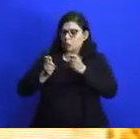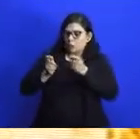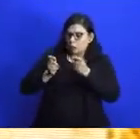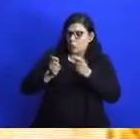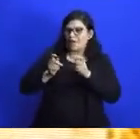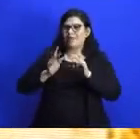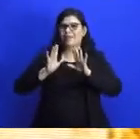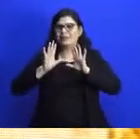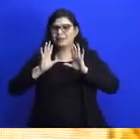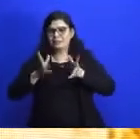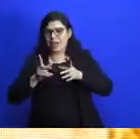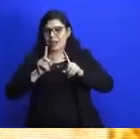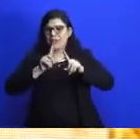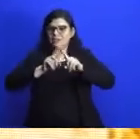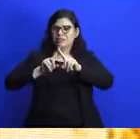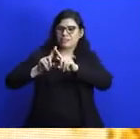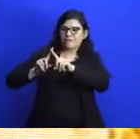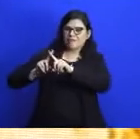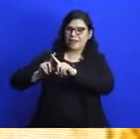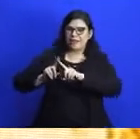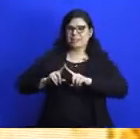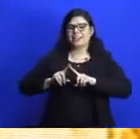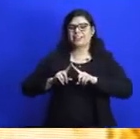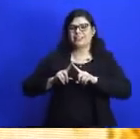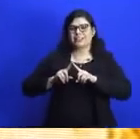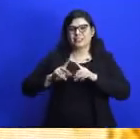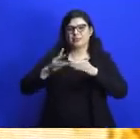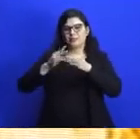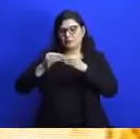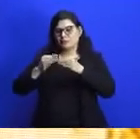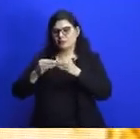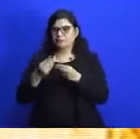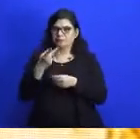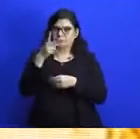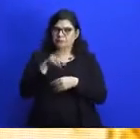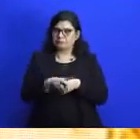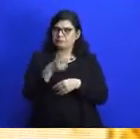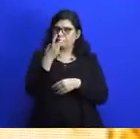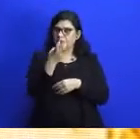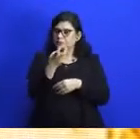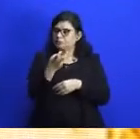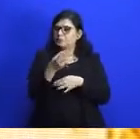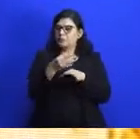nuevas de larga vida de naquel. Entonces yo creo que sí, esto ha sido un cambio muy importante.